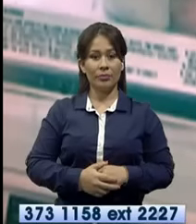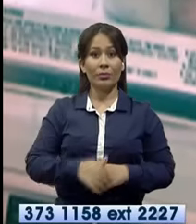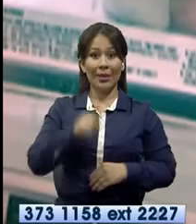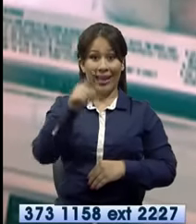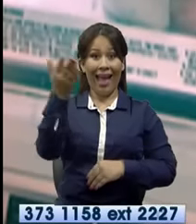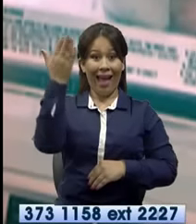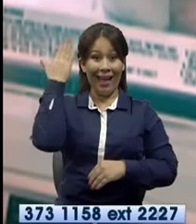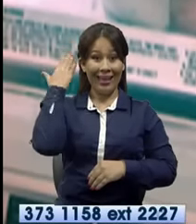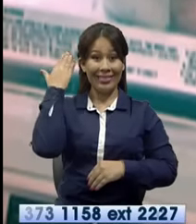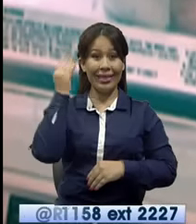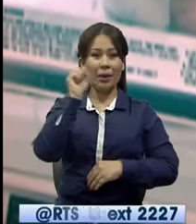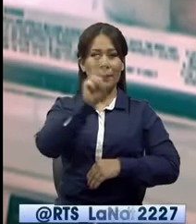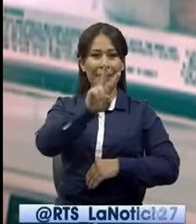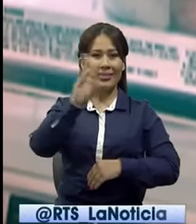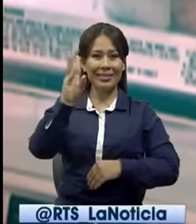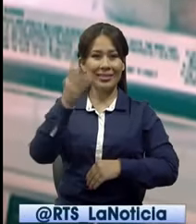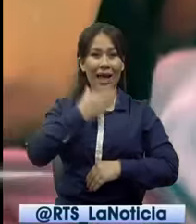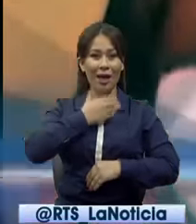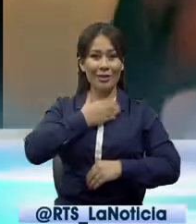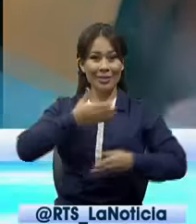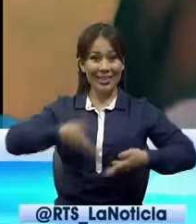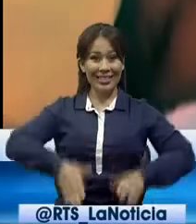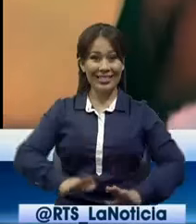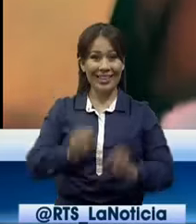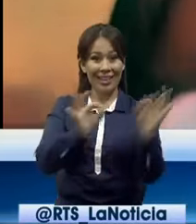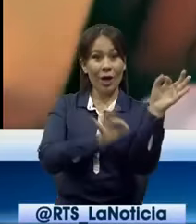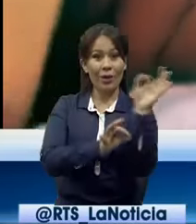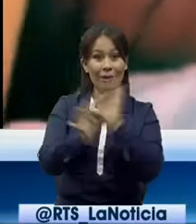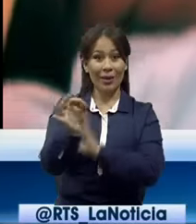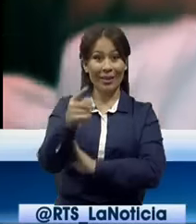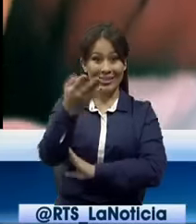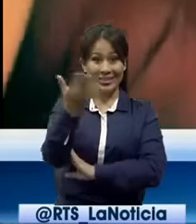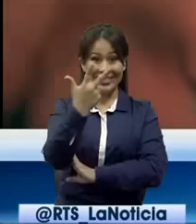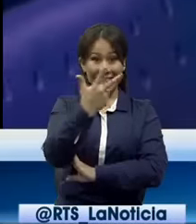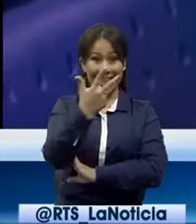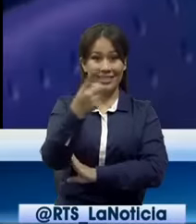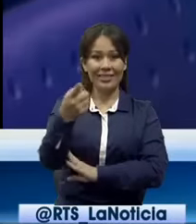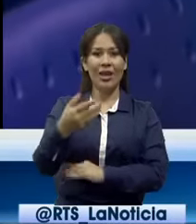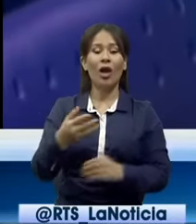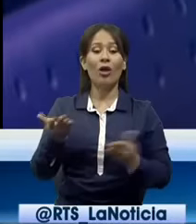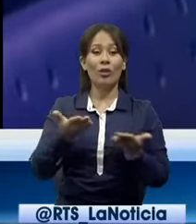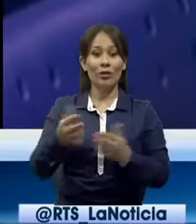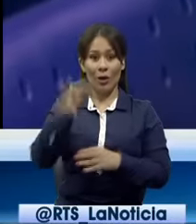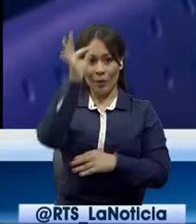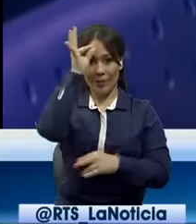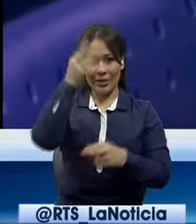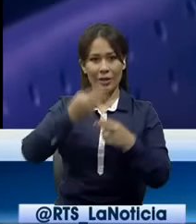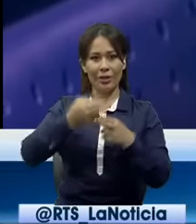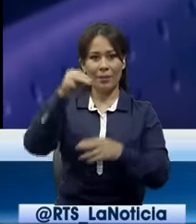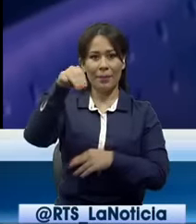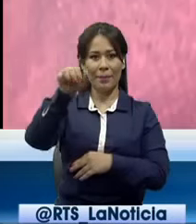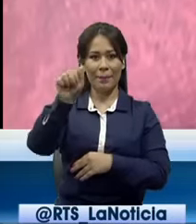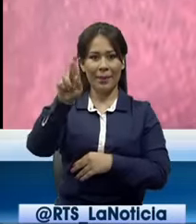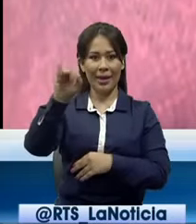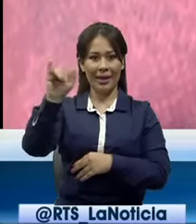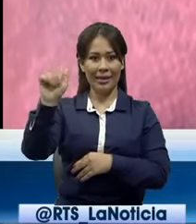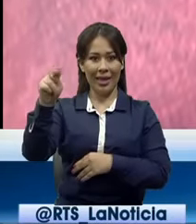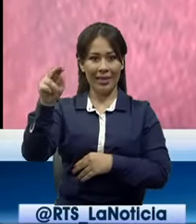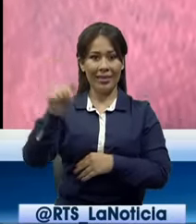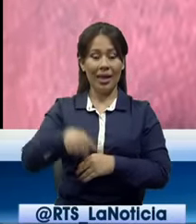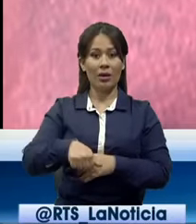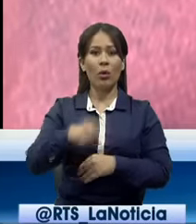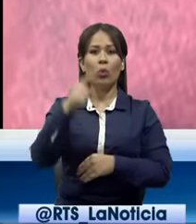Nacieron el pasado 26 de agosto en la Maternidad Mariana de Jesús, iluminando la vida de sus padres. Pero al poco tiempo, una